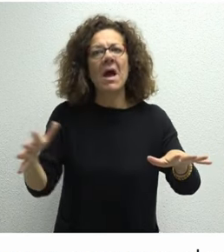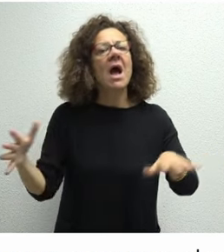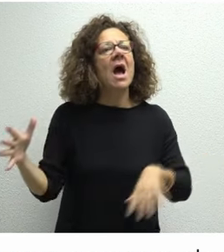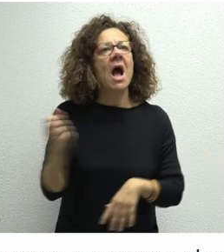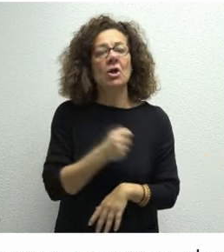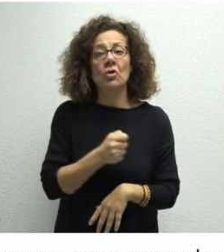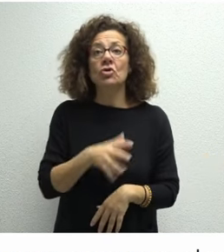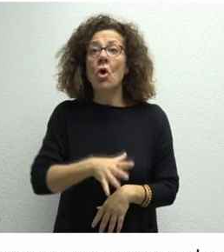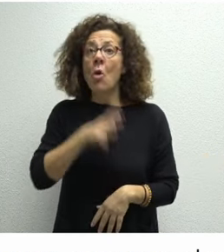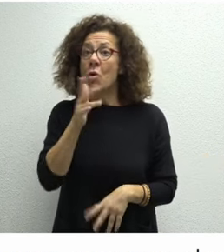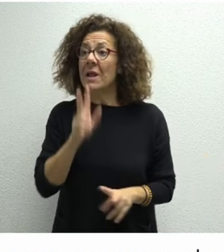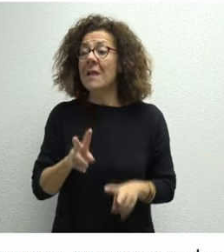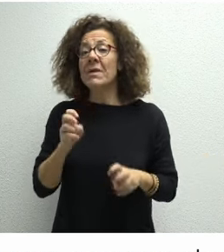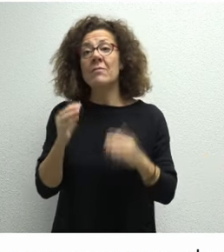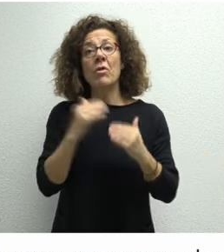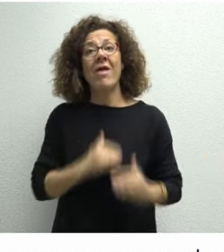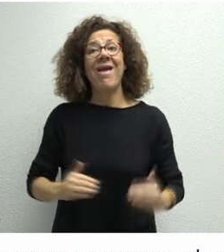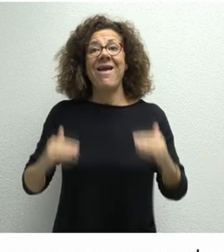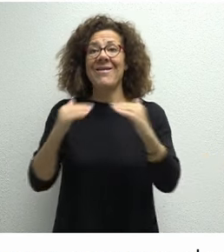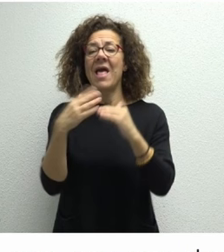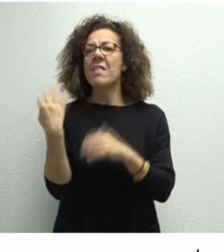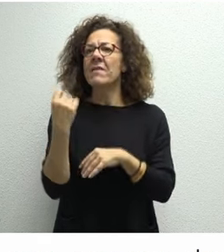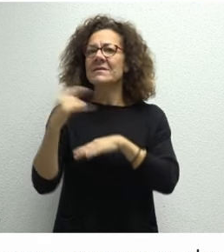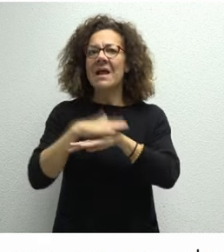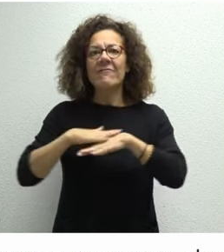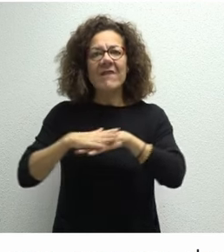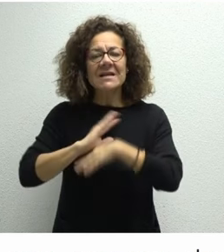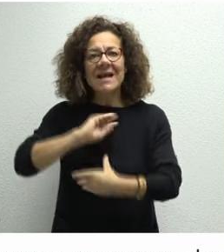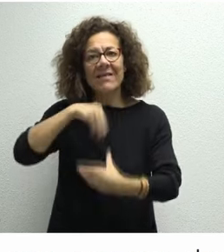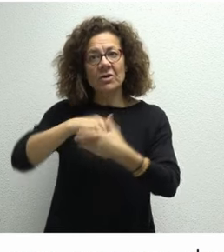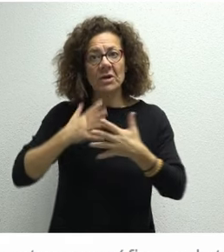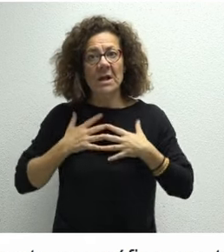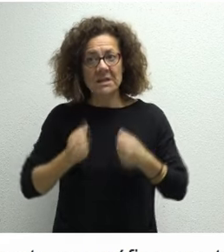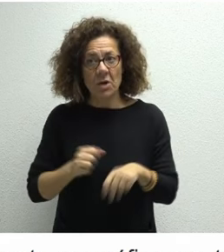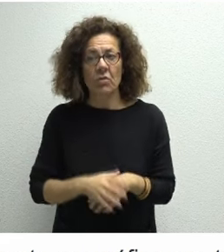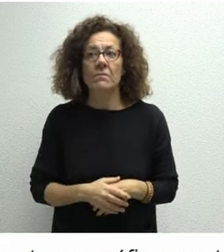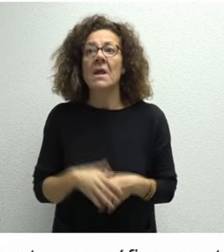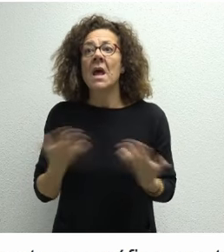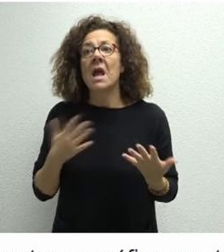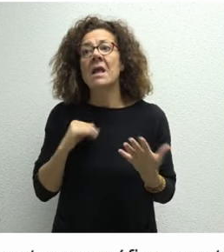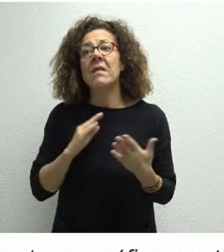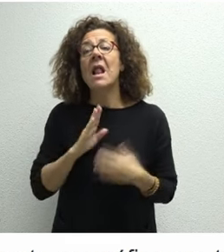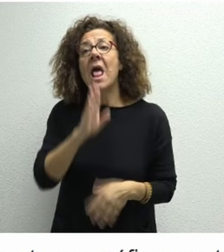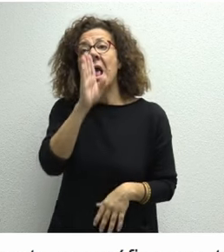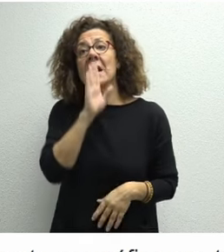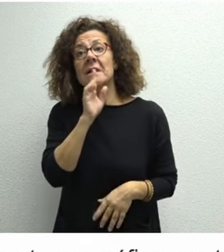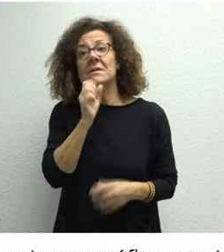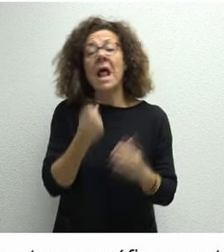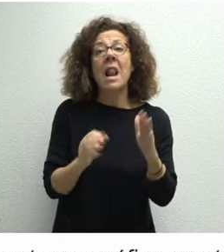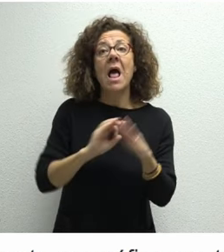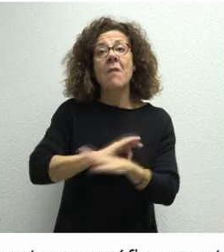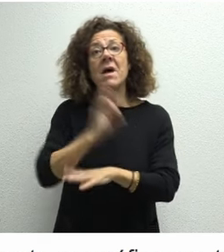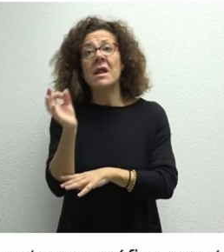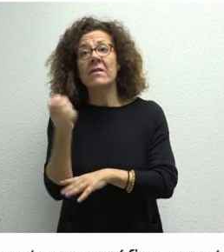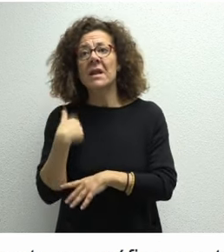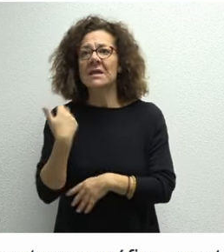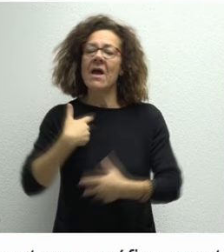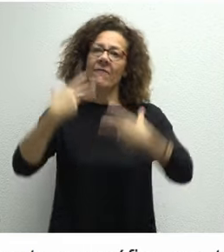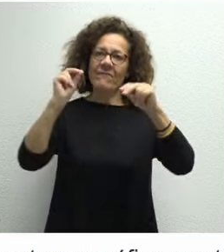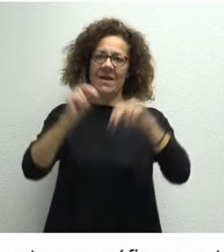todos porque el principio de equidad tiene que ser básico dentro de la salud y del eclipse al amanecer y me